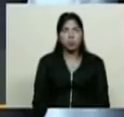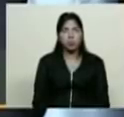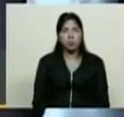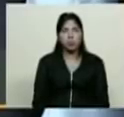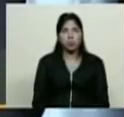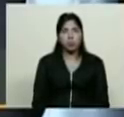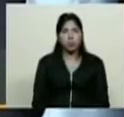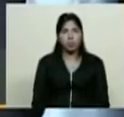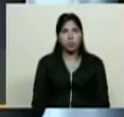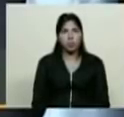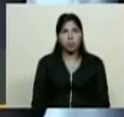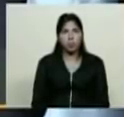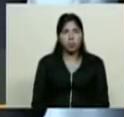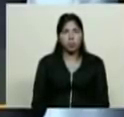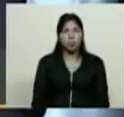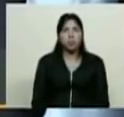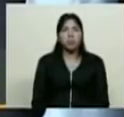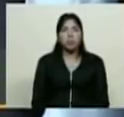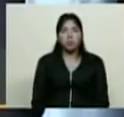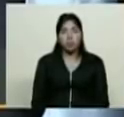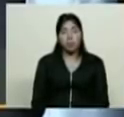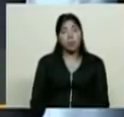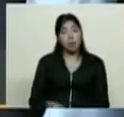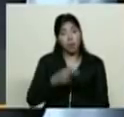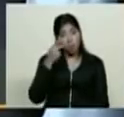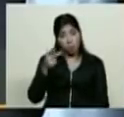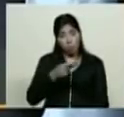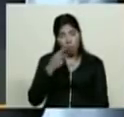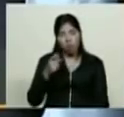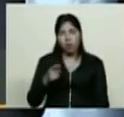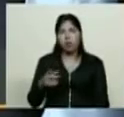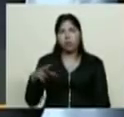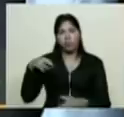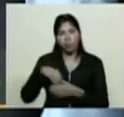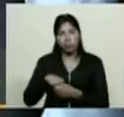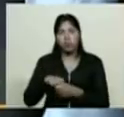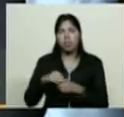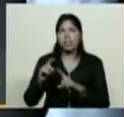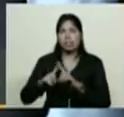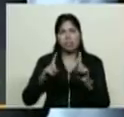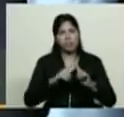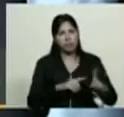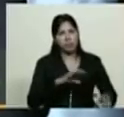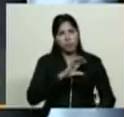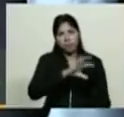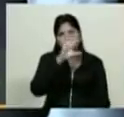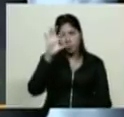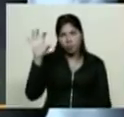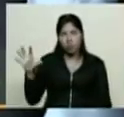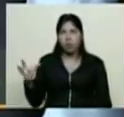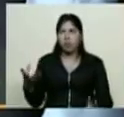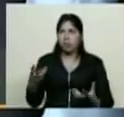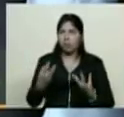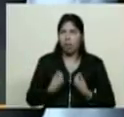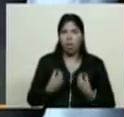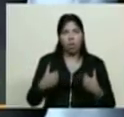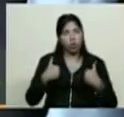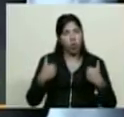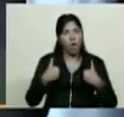potencias en la política interna de numerosos países que tuvieron que vivir